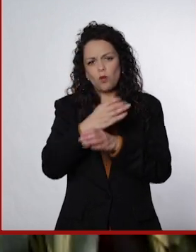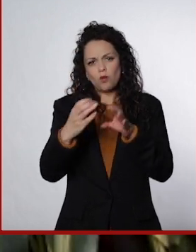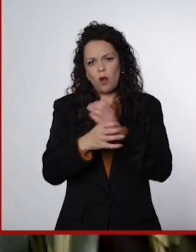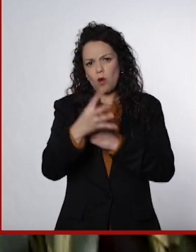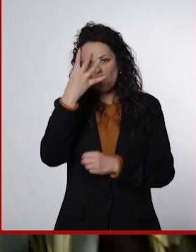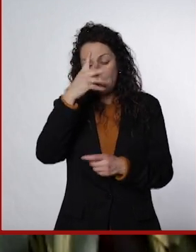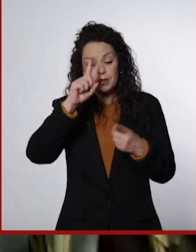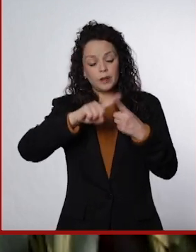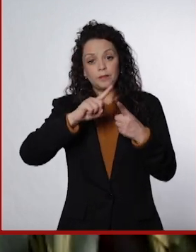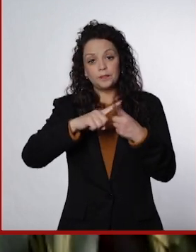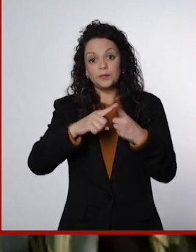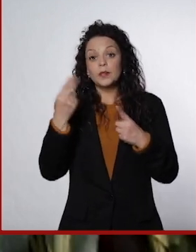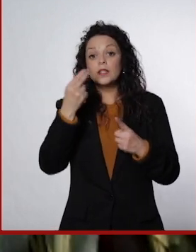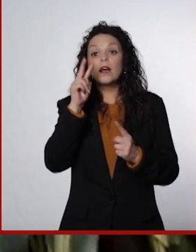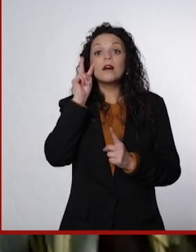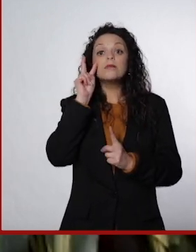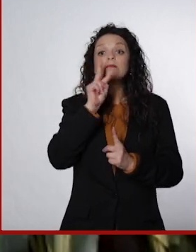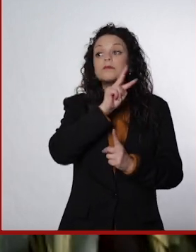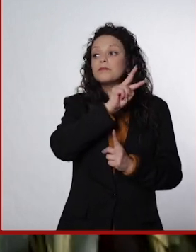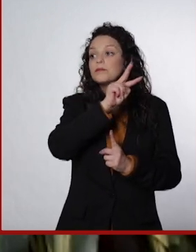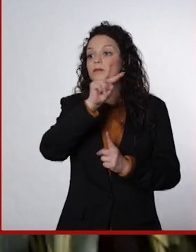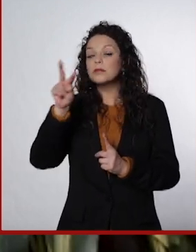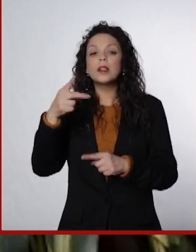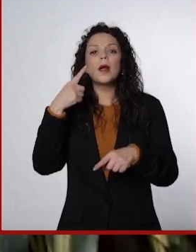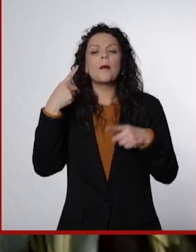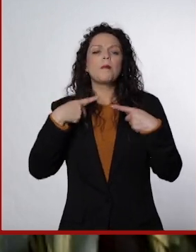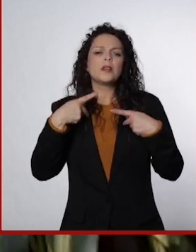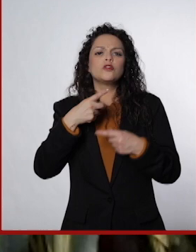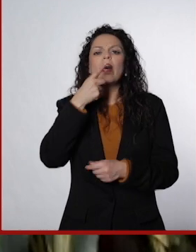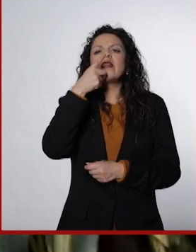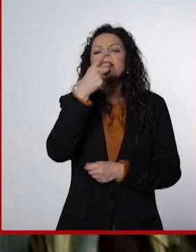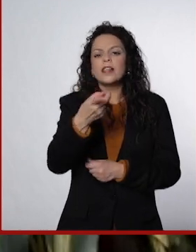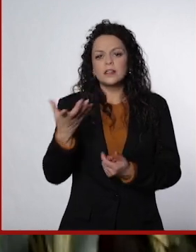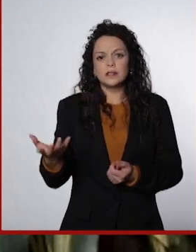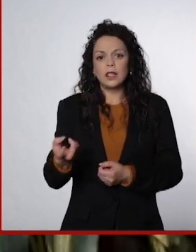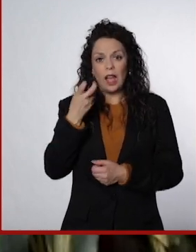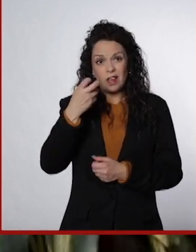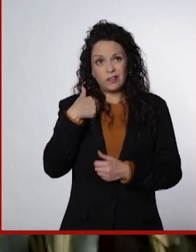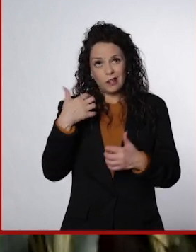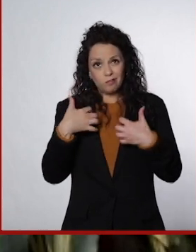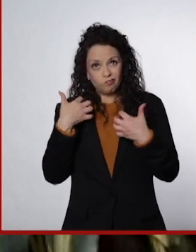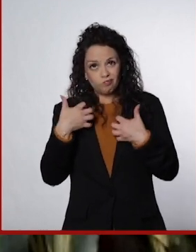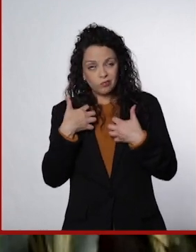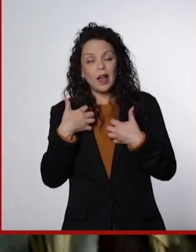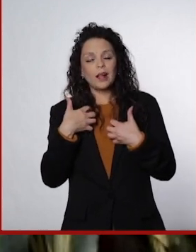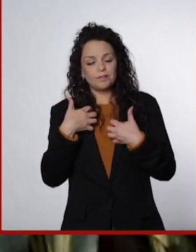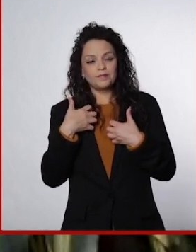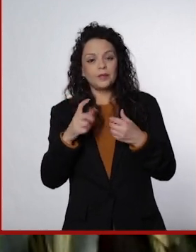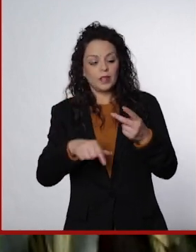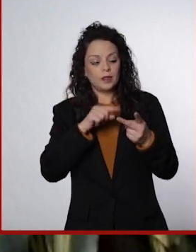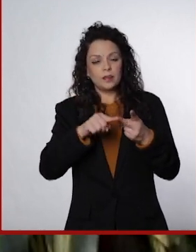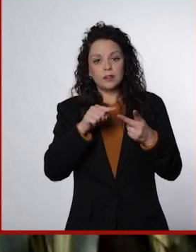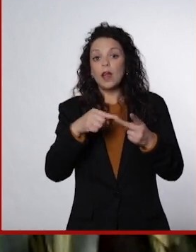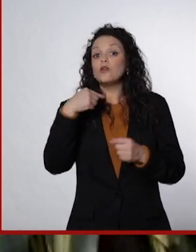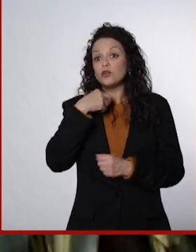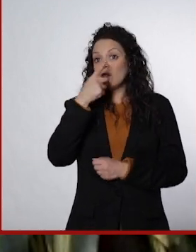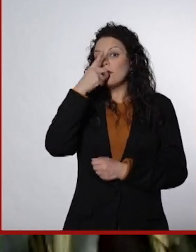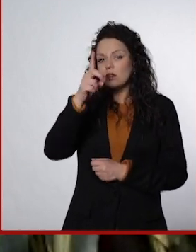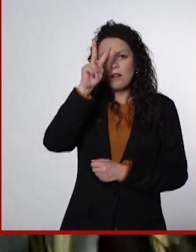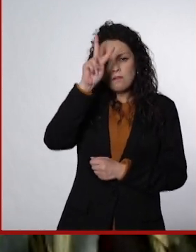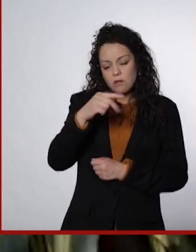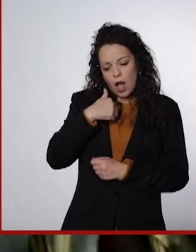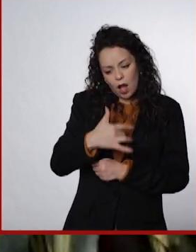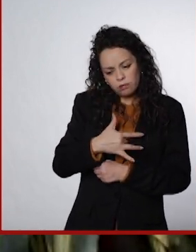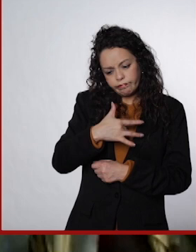son, primero, observar lo que alguien dice o hace que nos genera malestar, luego expresar qué emoción nos hizo sentir eso